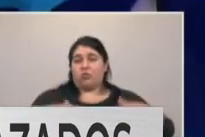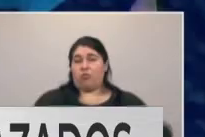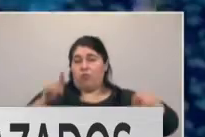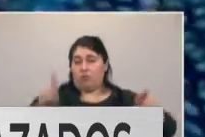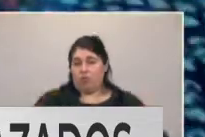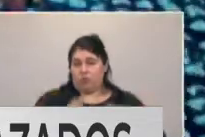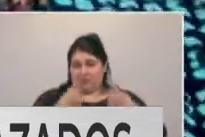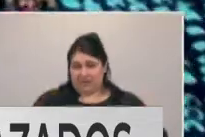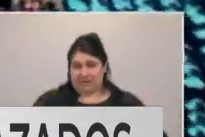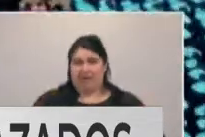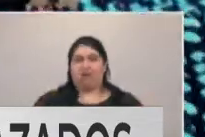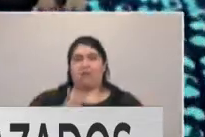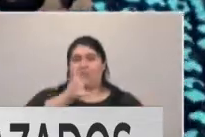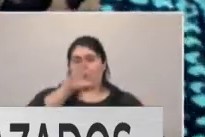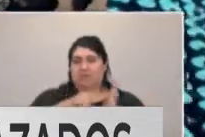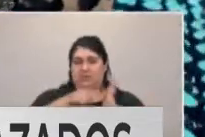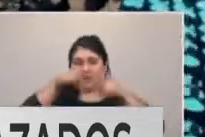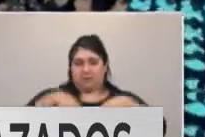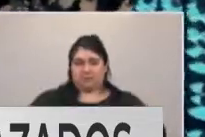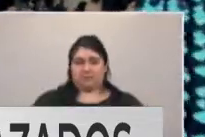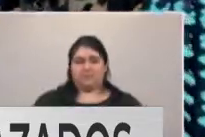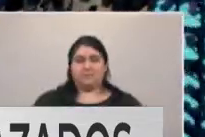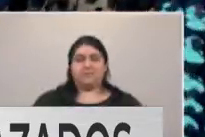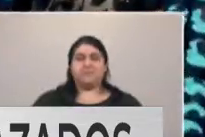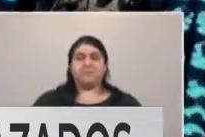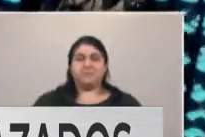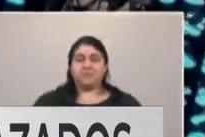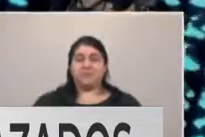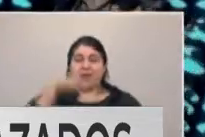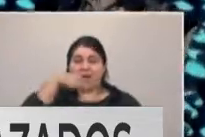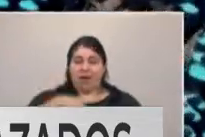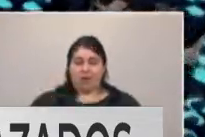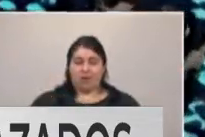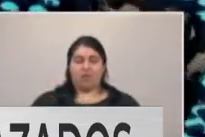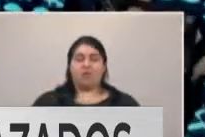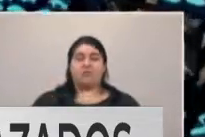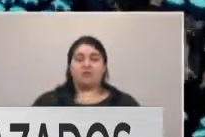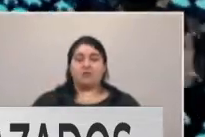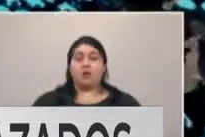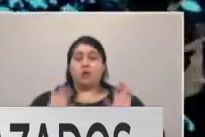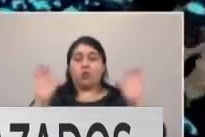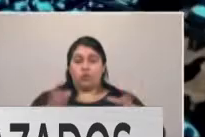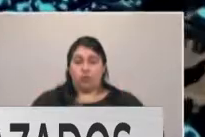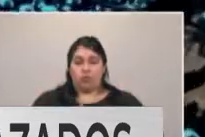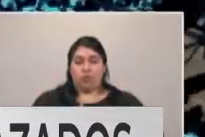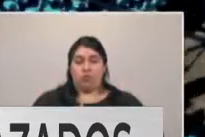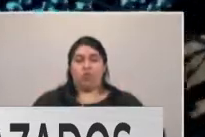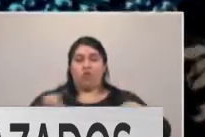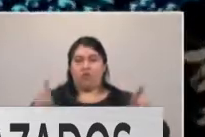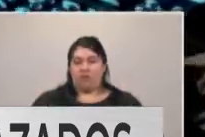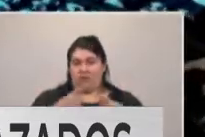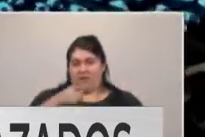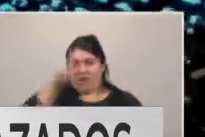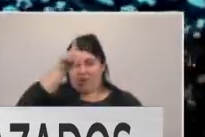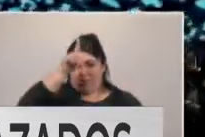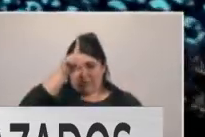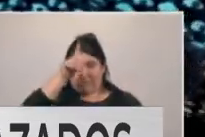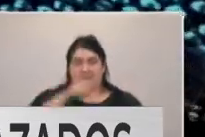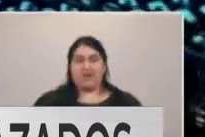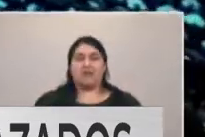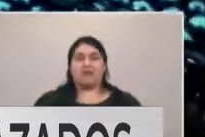en el que egresaron 3.200 cadetes de la escuela Bucetich, nuevos cadetes de la policía de la provincia de Buenos